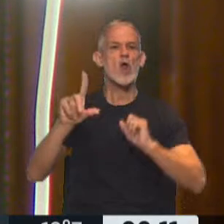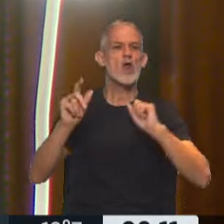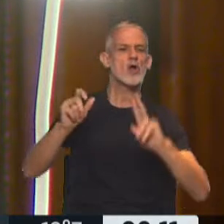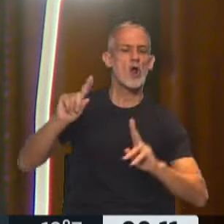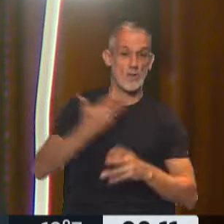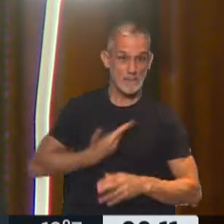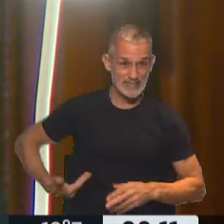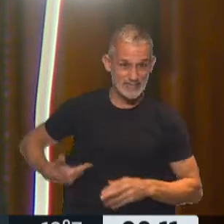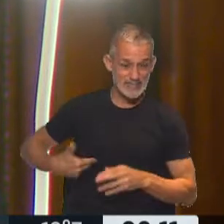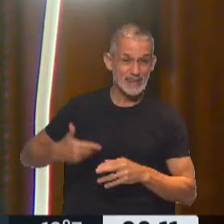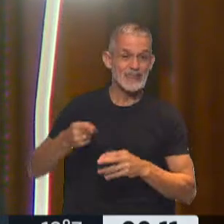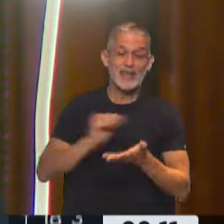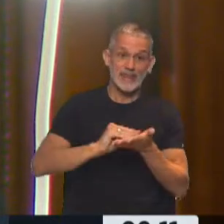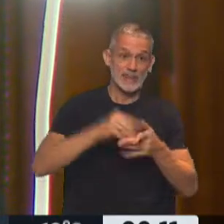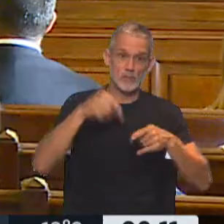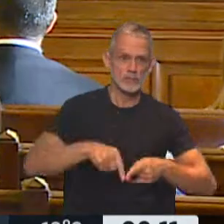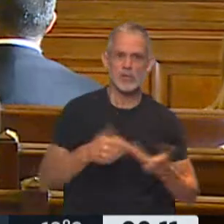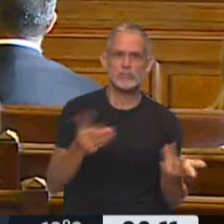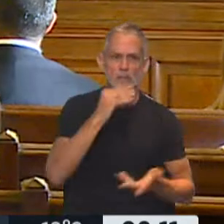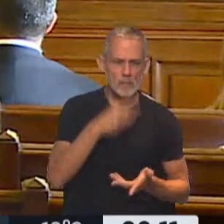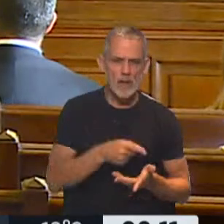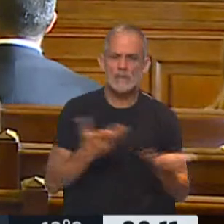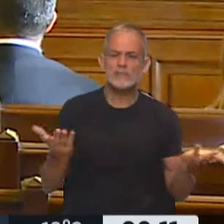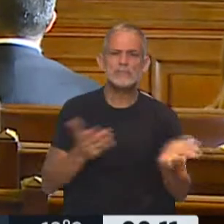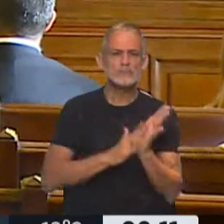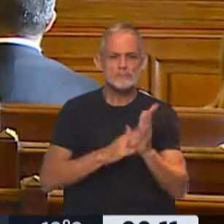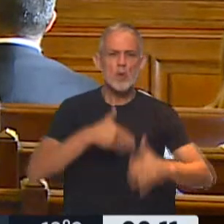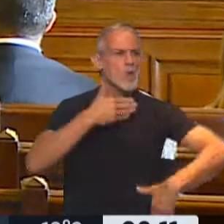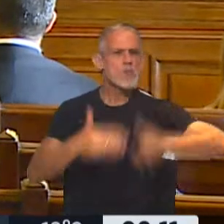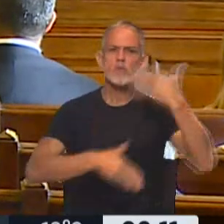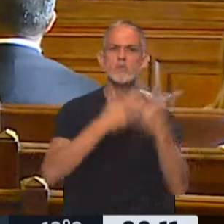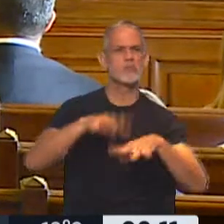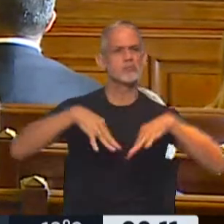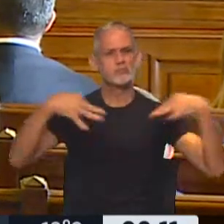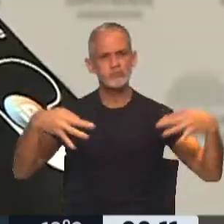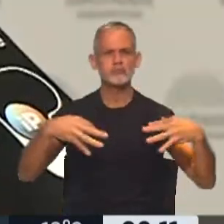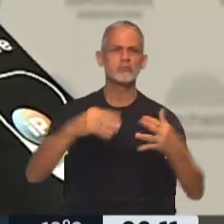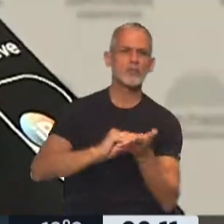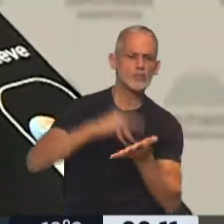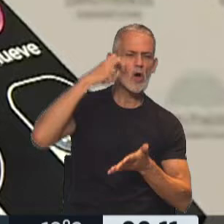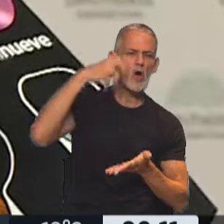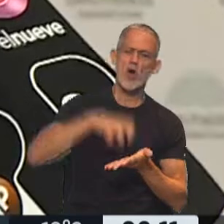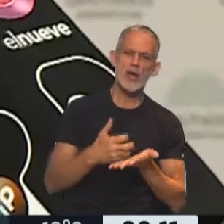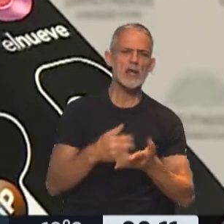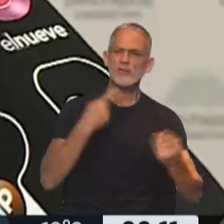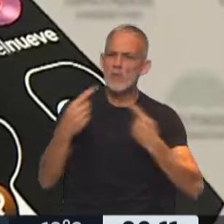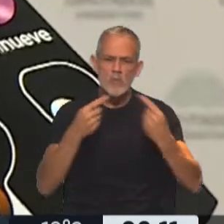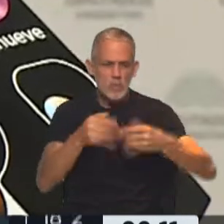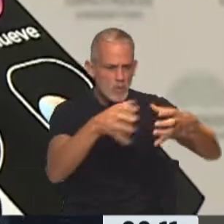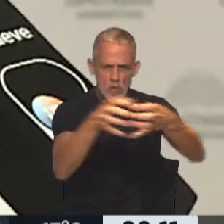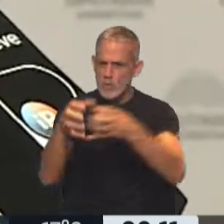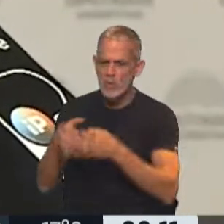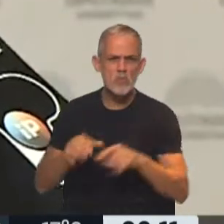rol del presidente de la Cámara de Diputados es garantizar que todos podamos funcionar armónicamente, diálogo con todos los espacios